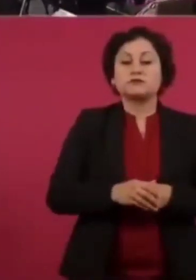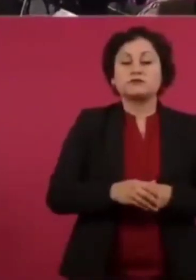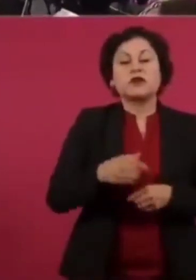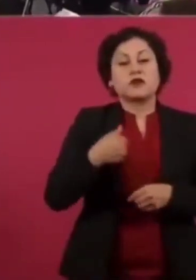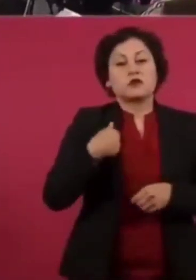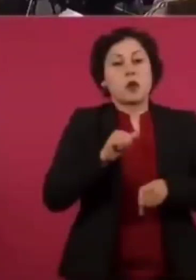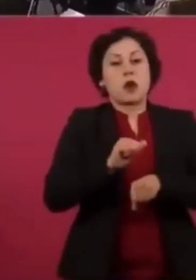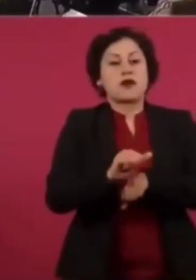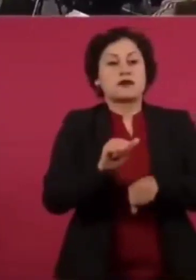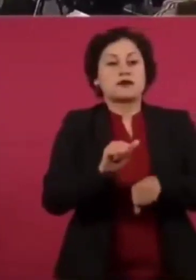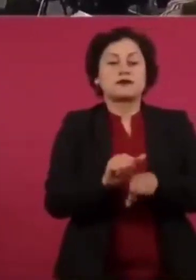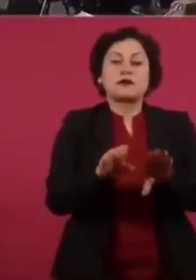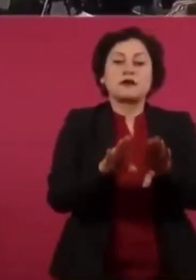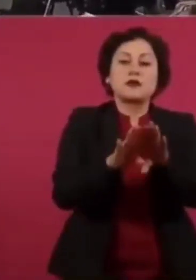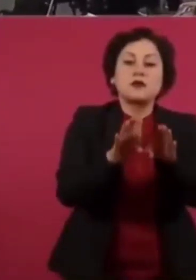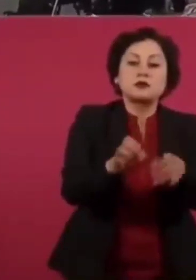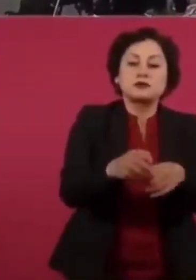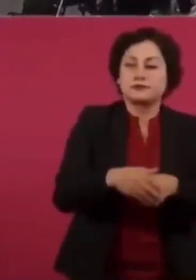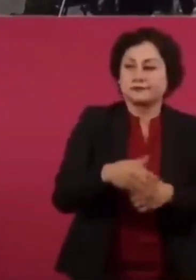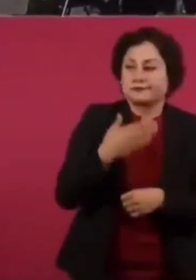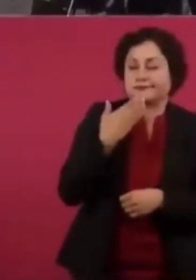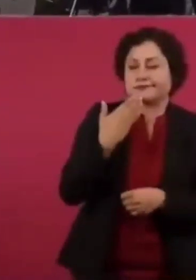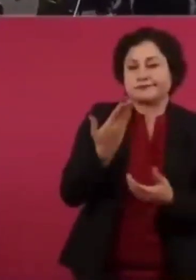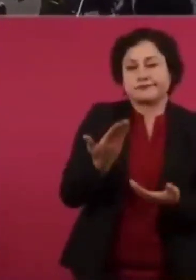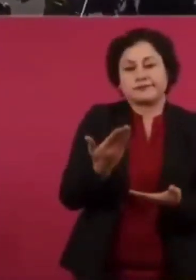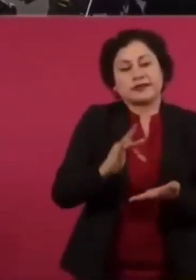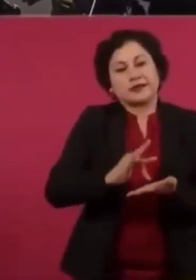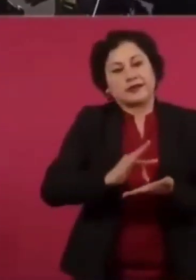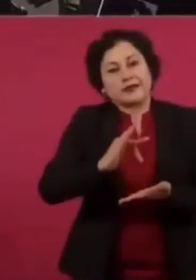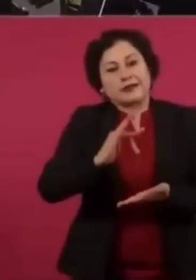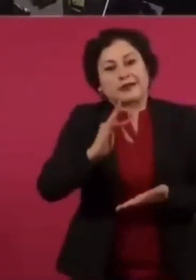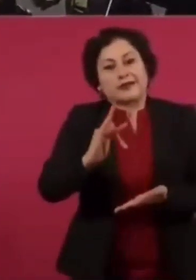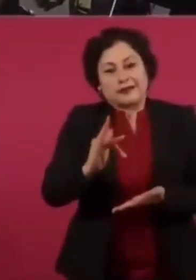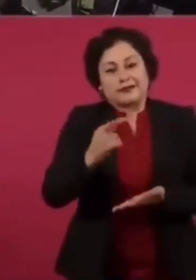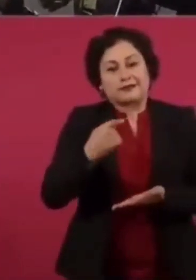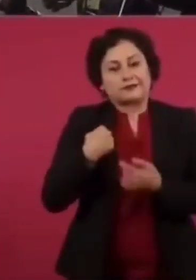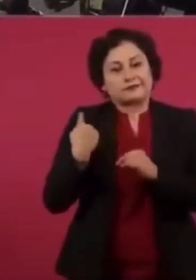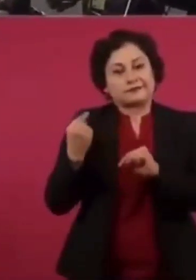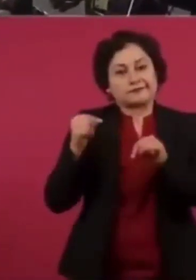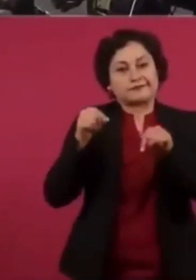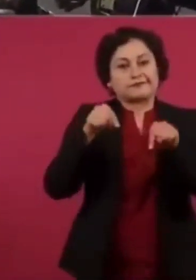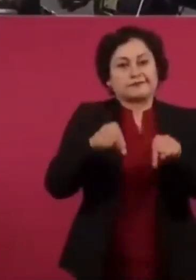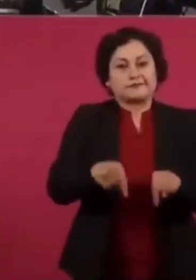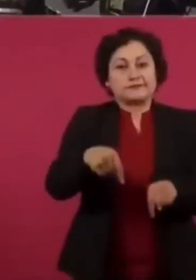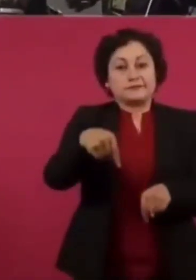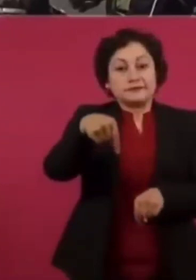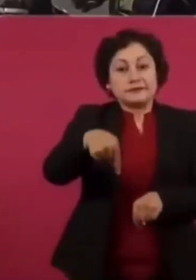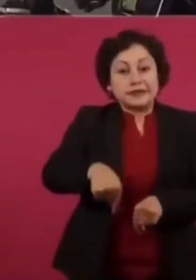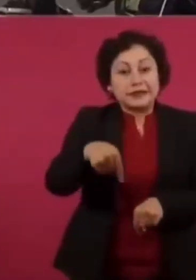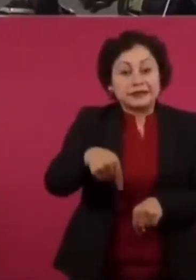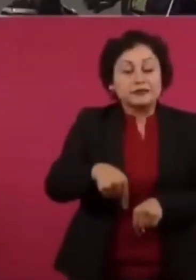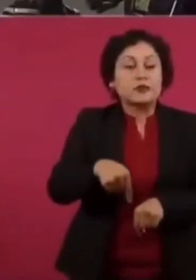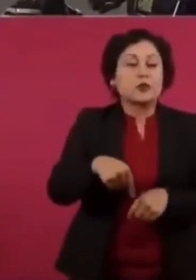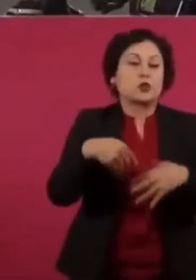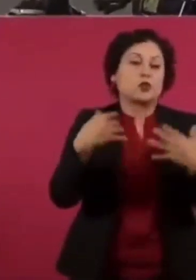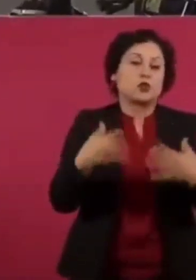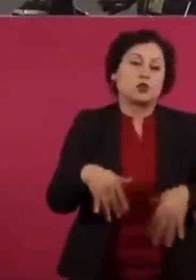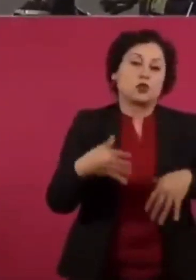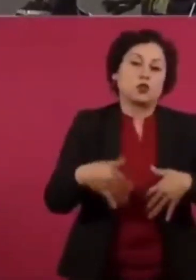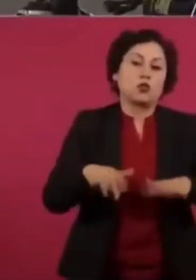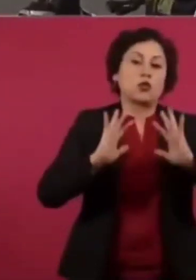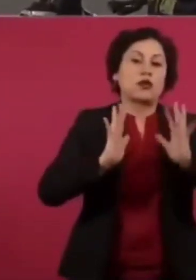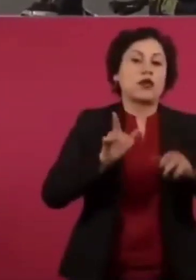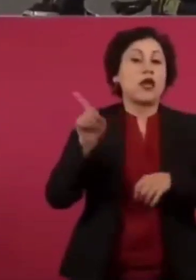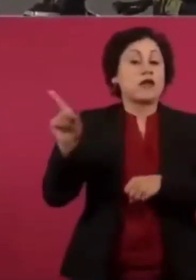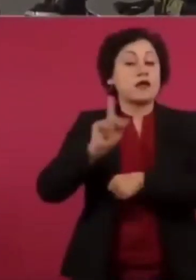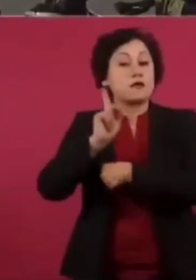le va? Un gusto, gracias por permitirme de esta mañanera que ya son clásicos de Argentina también la seguimos